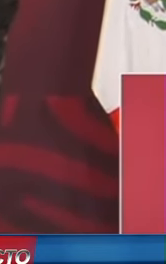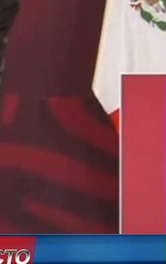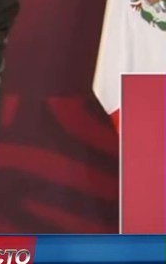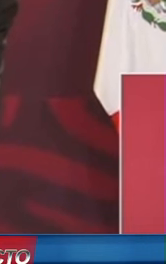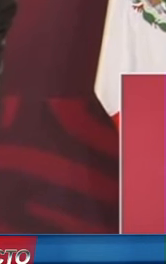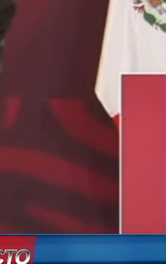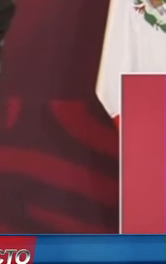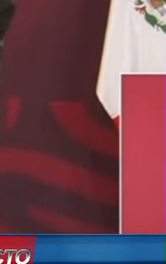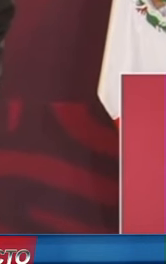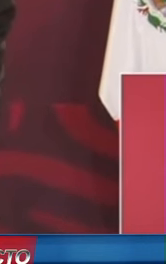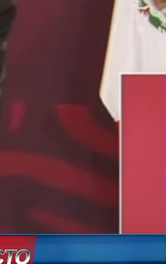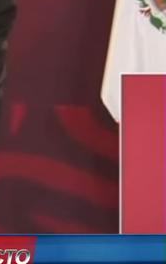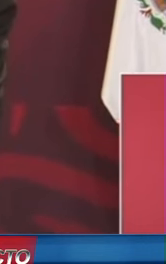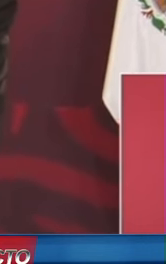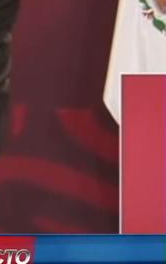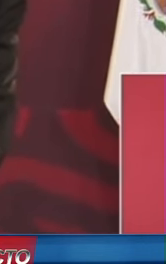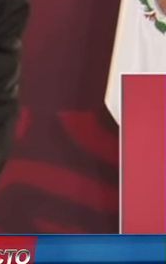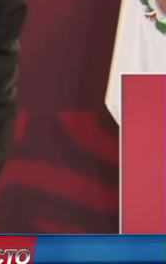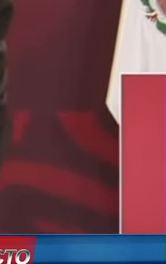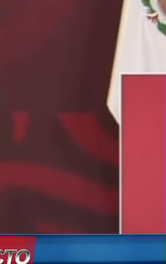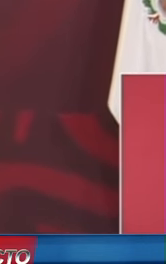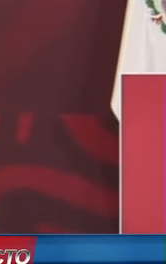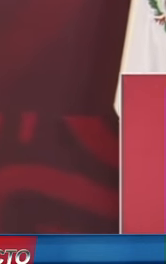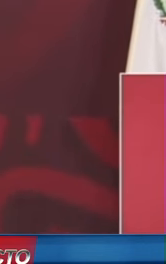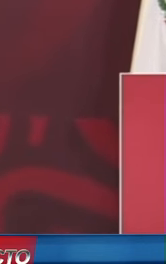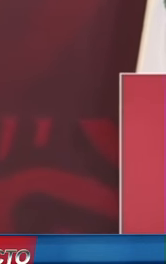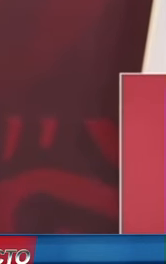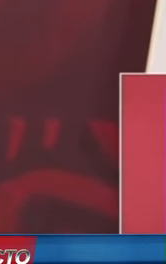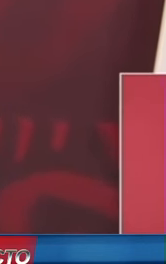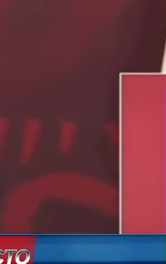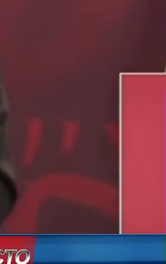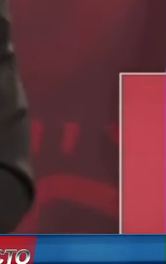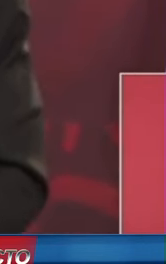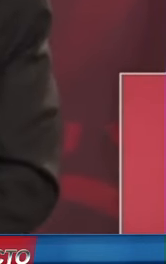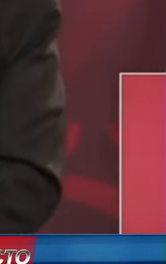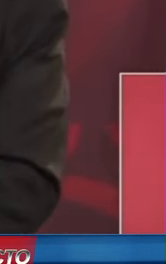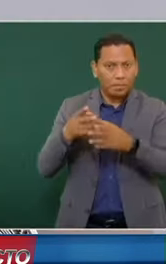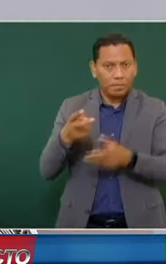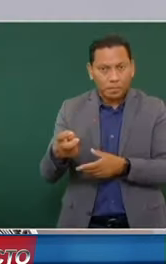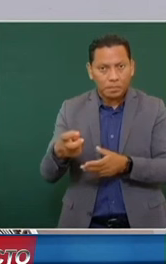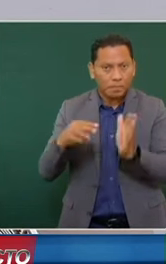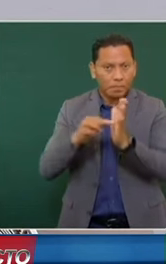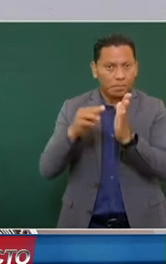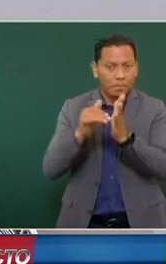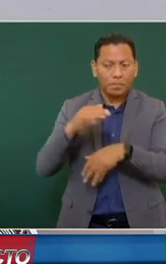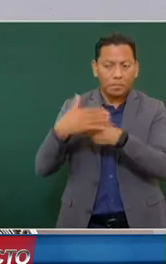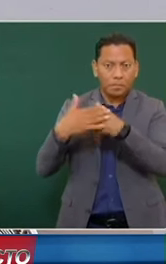pues habla muy mal de la catadura democrática de un líder como es AMLO, ¿no?